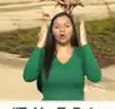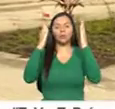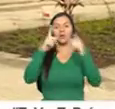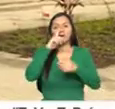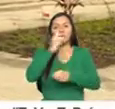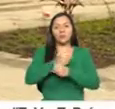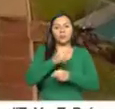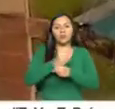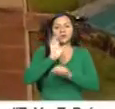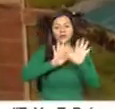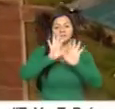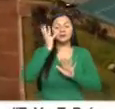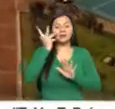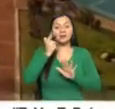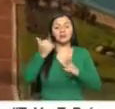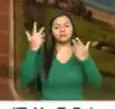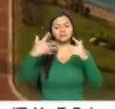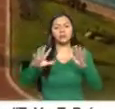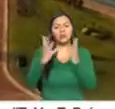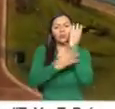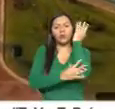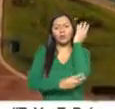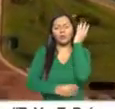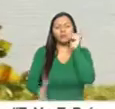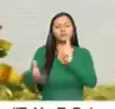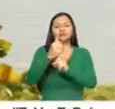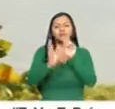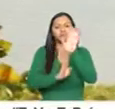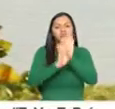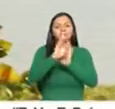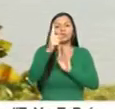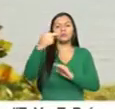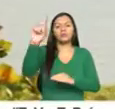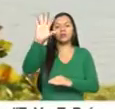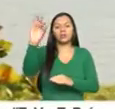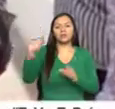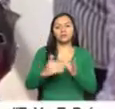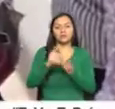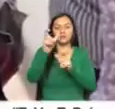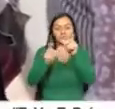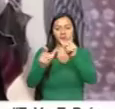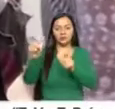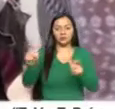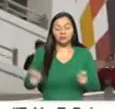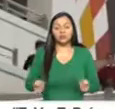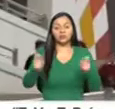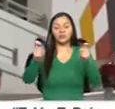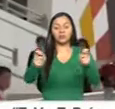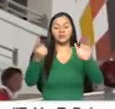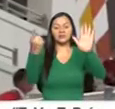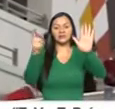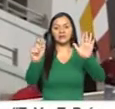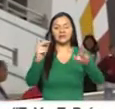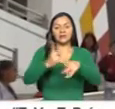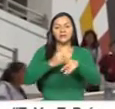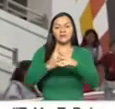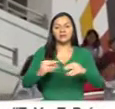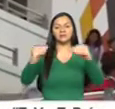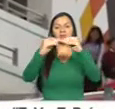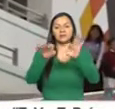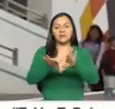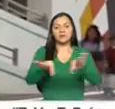15 días y ha logrado sacar de la pobreza a 1,5 millones de personas. Se han entregado 60 veces más